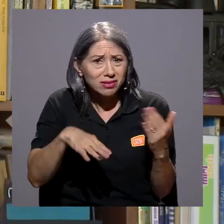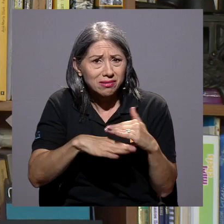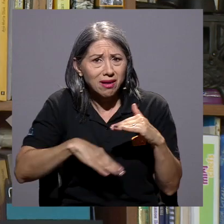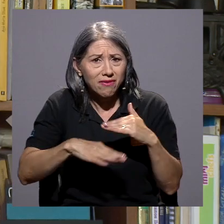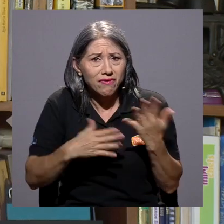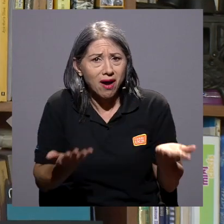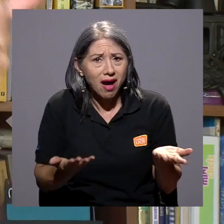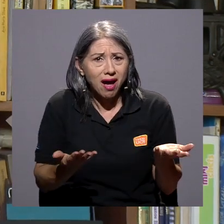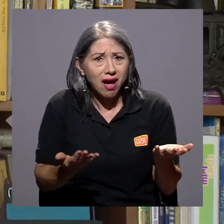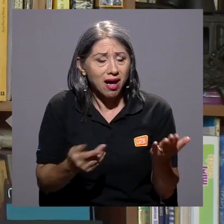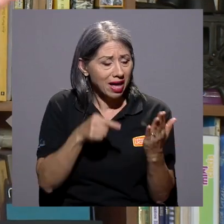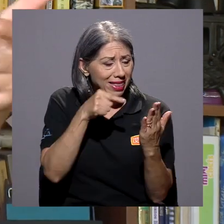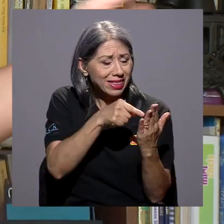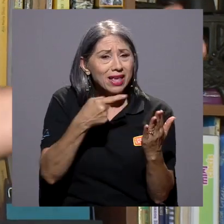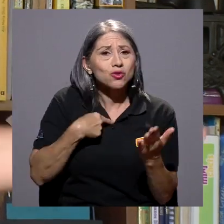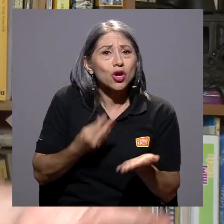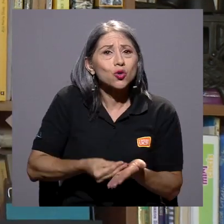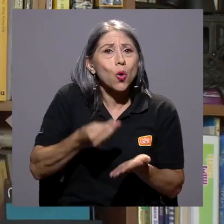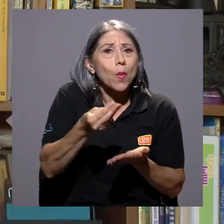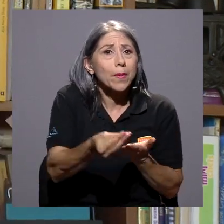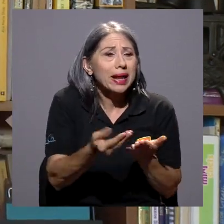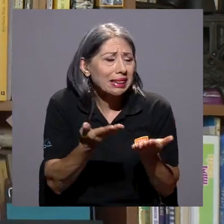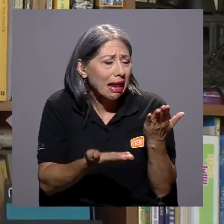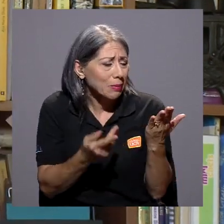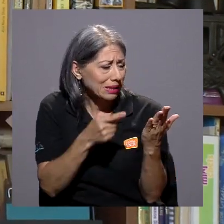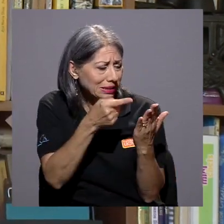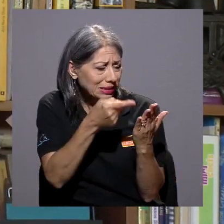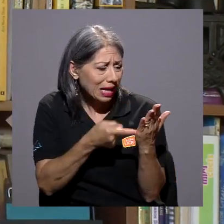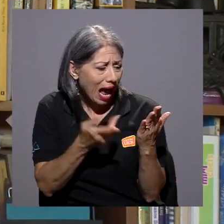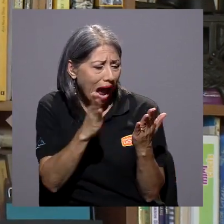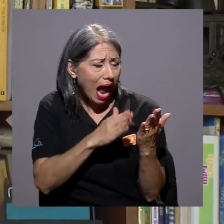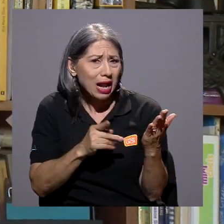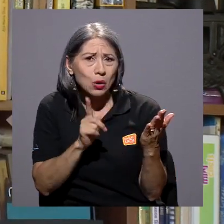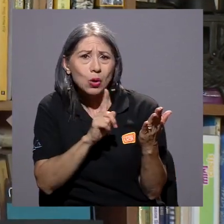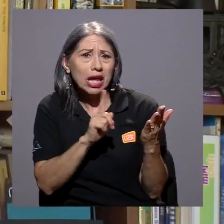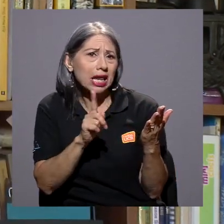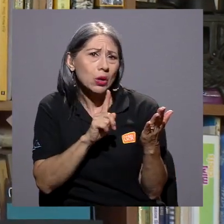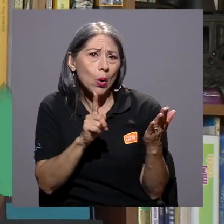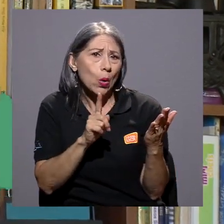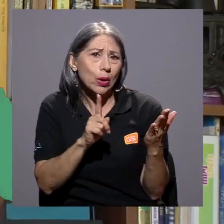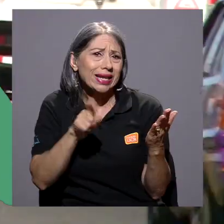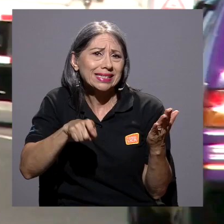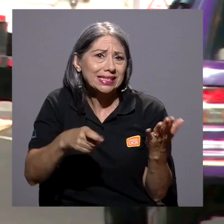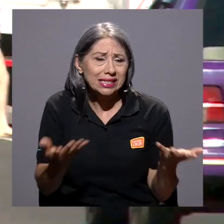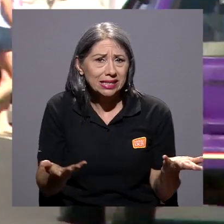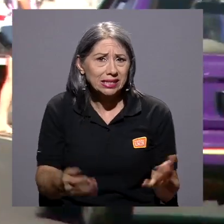que compré podría no consumir mi familia y yo, no sé.